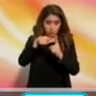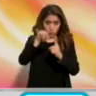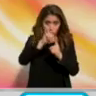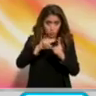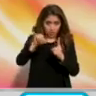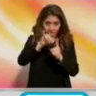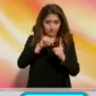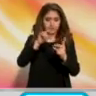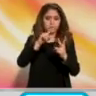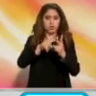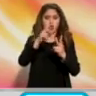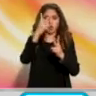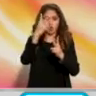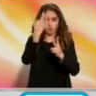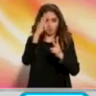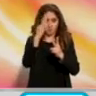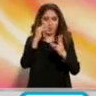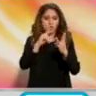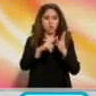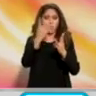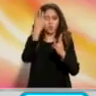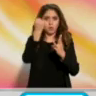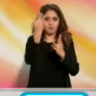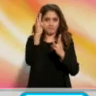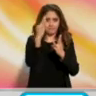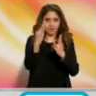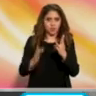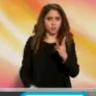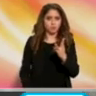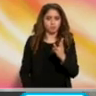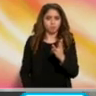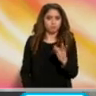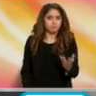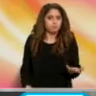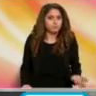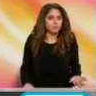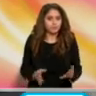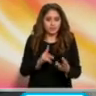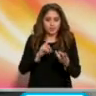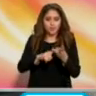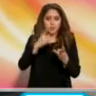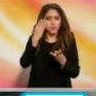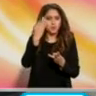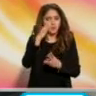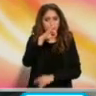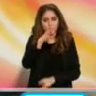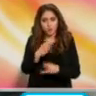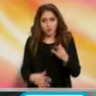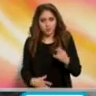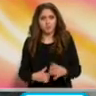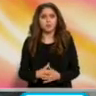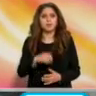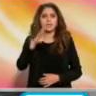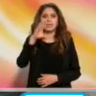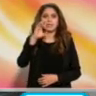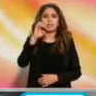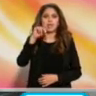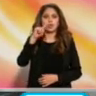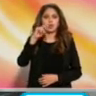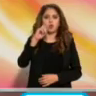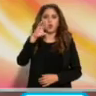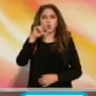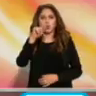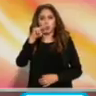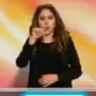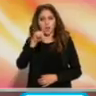de enero, el 2 de febrero y el 9 de febrero. La Ahí última está. y nos vamos, o sea, Es ¿para la qué última le y nos Ahí cortamos? estamos, Cultural pues. helénico. El Centro Cultural Helénico